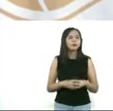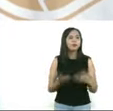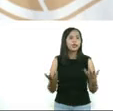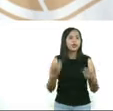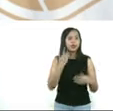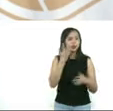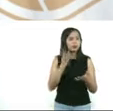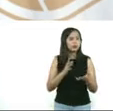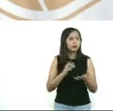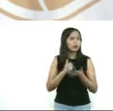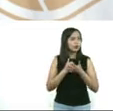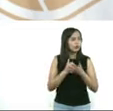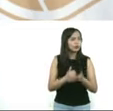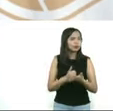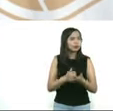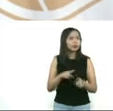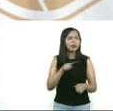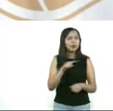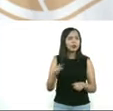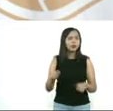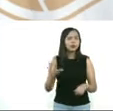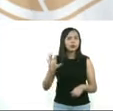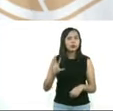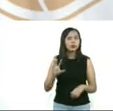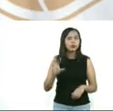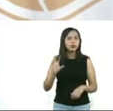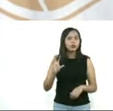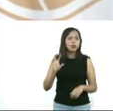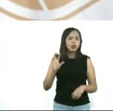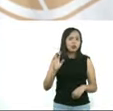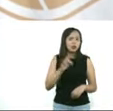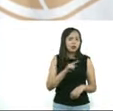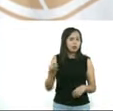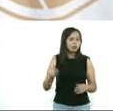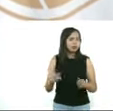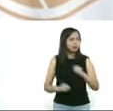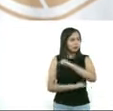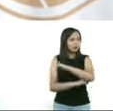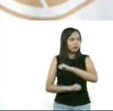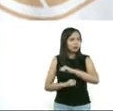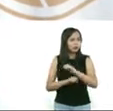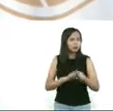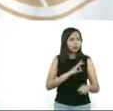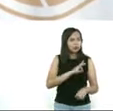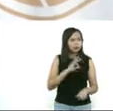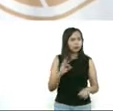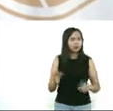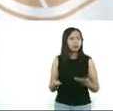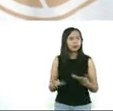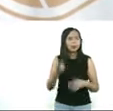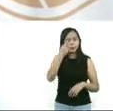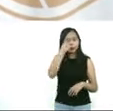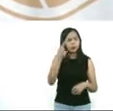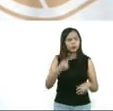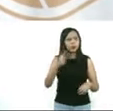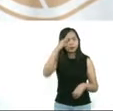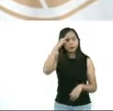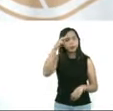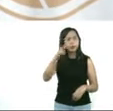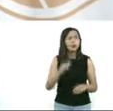certidumbre en el crecimiento del sector eléctrico nacional, su fortalecimiento, su robustez, para que México pueda